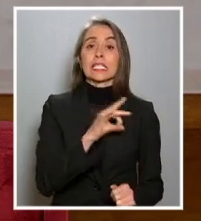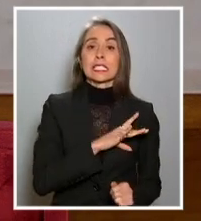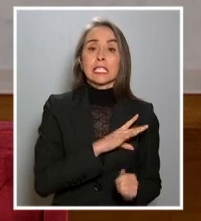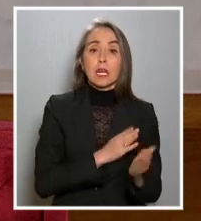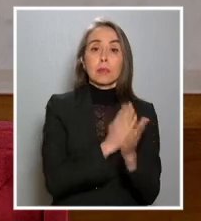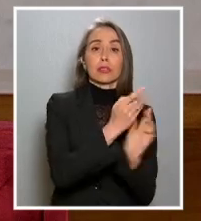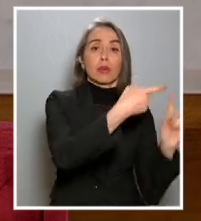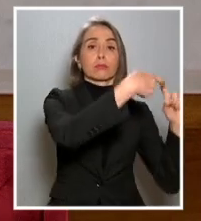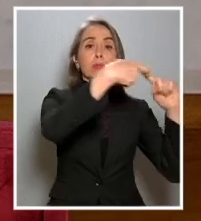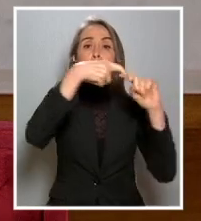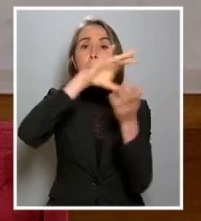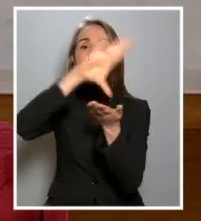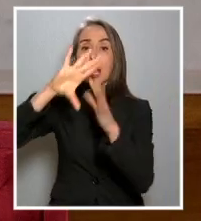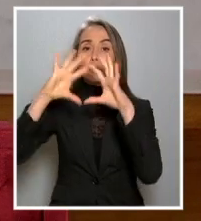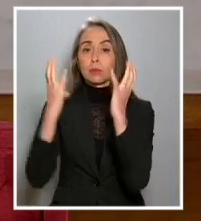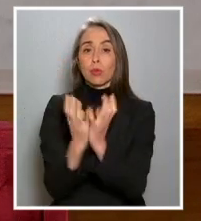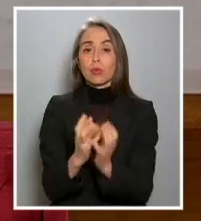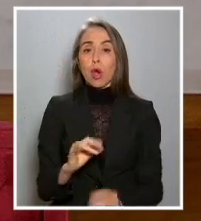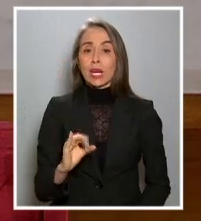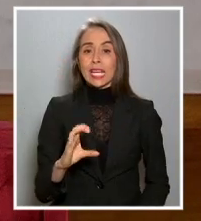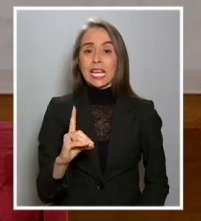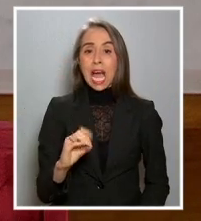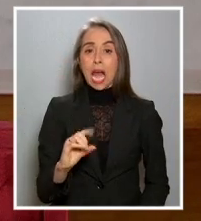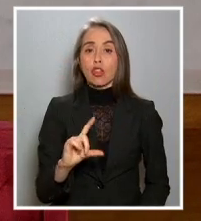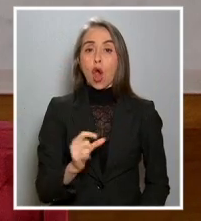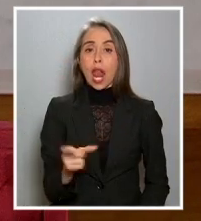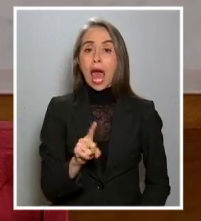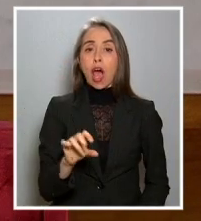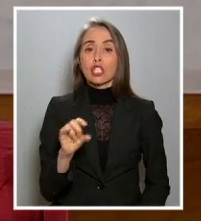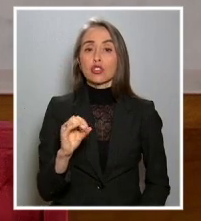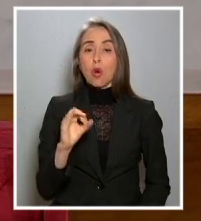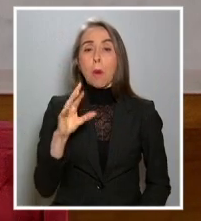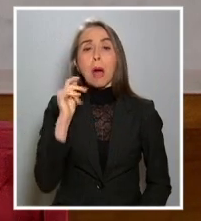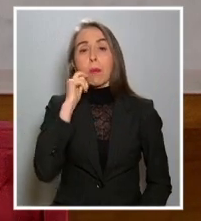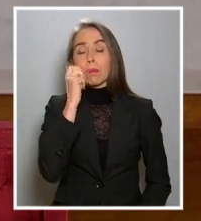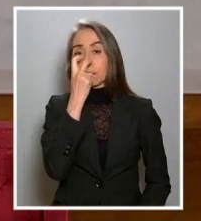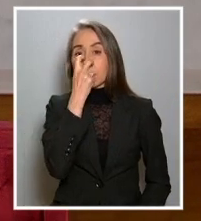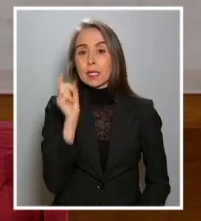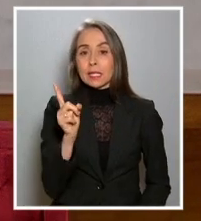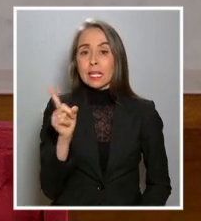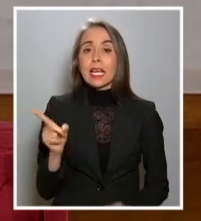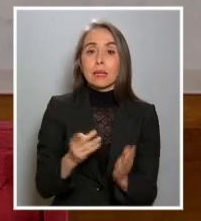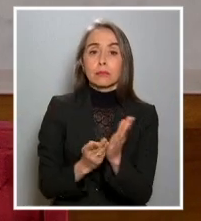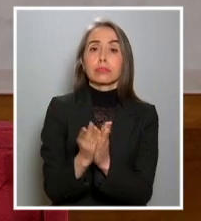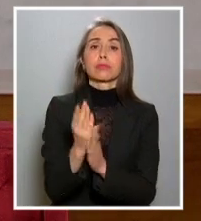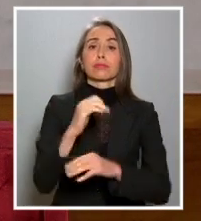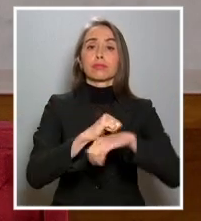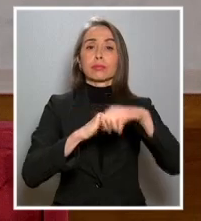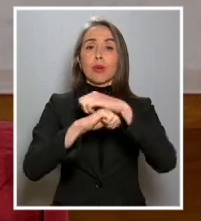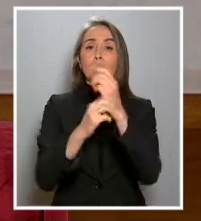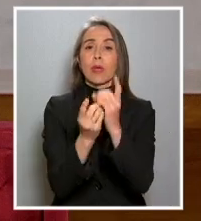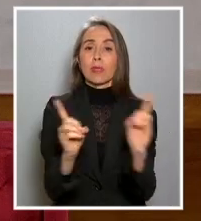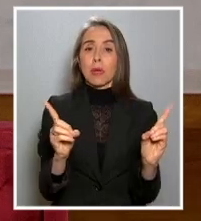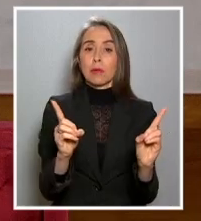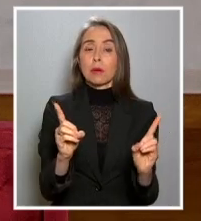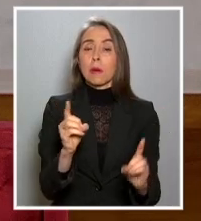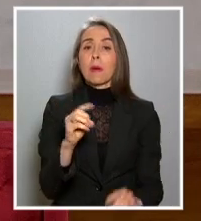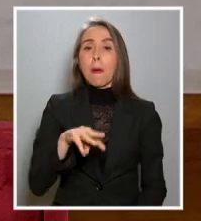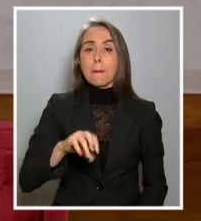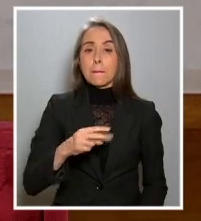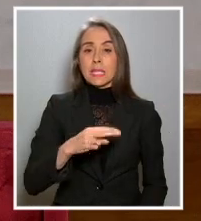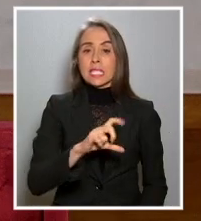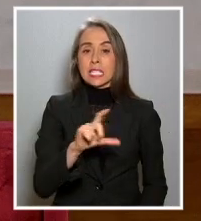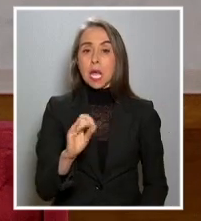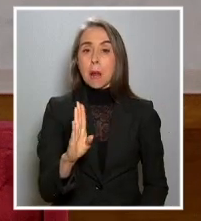mundo. A Ricardo Lagos Escobar, ineludible referente y constructor de nuestra democracia. Y a Michelle Bachelet Jeria,